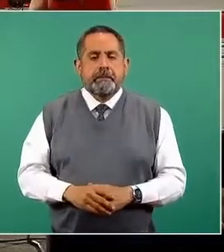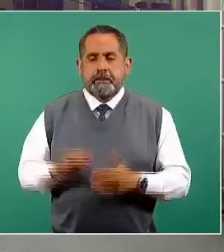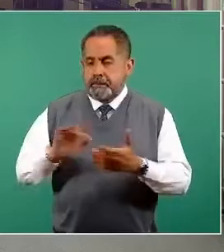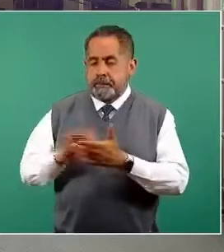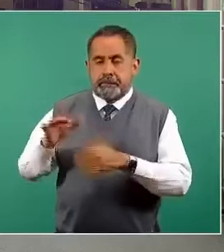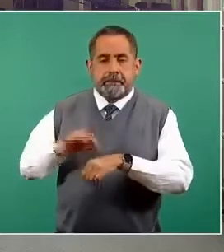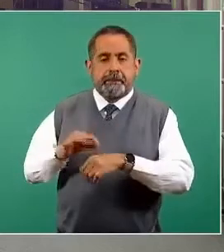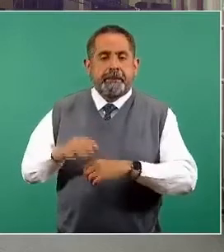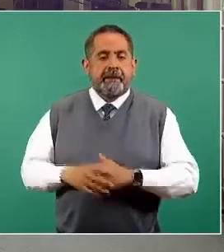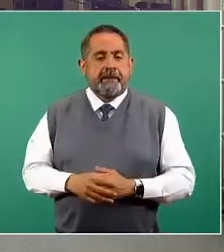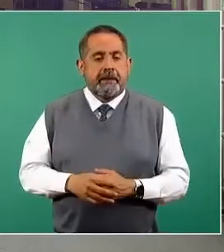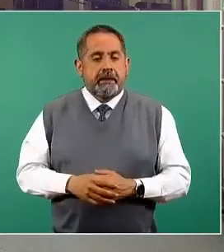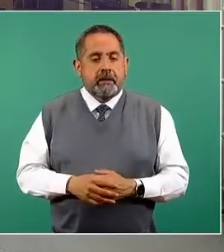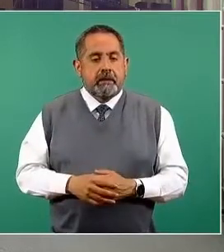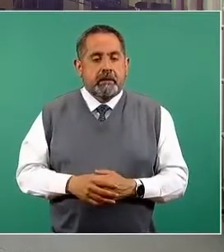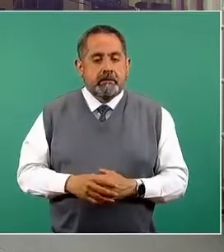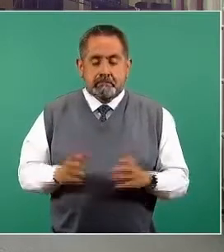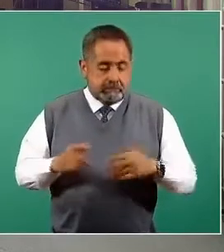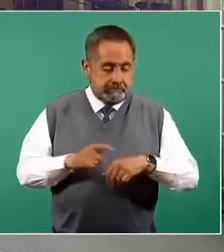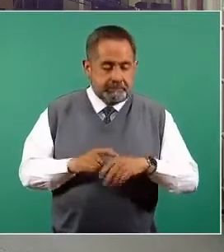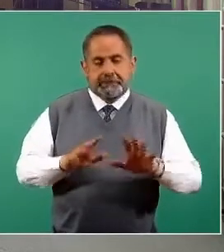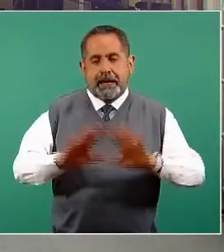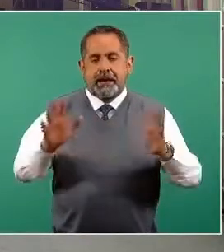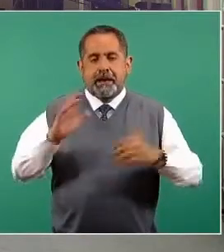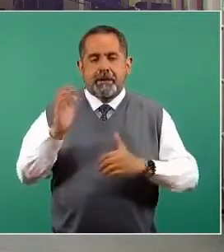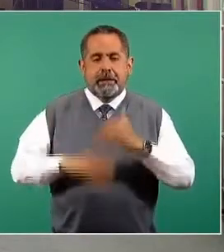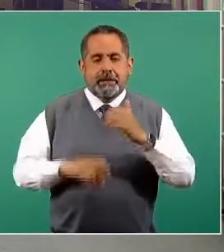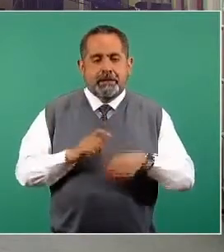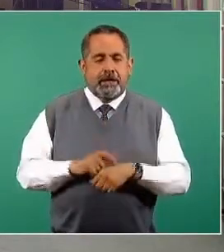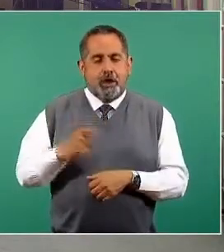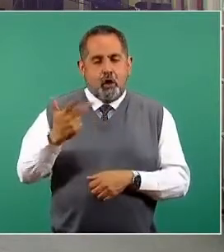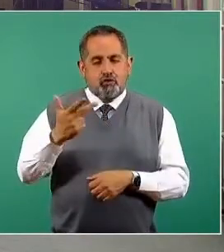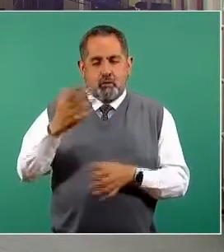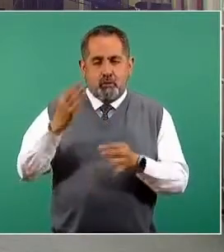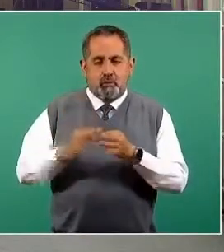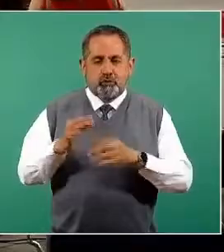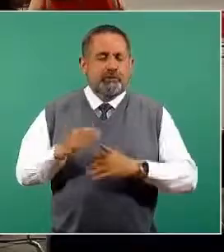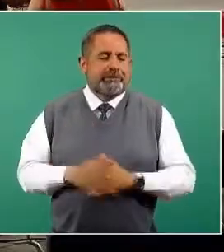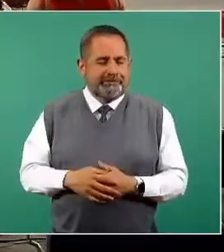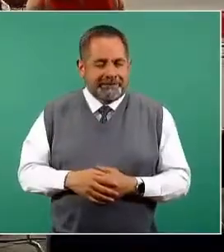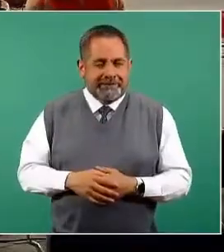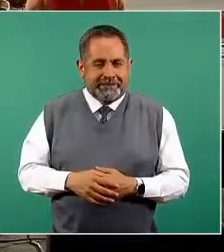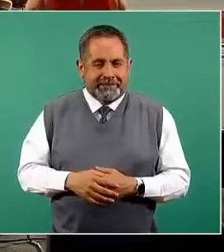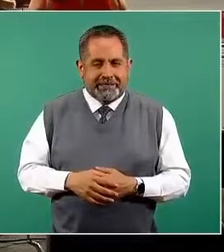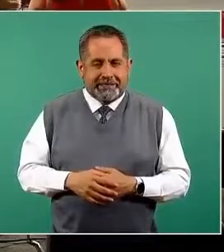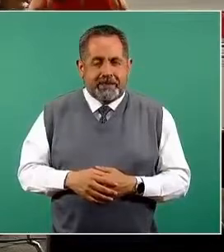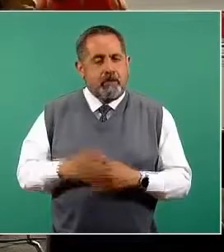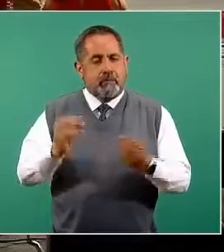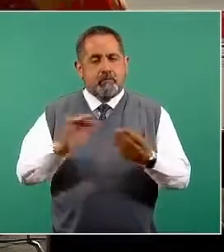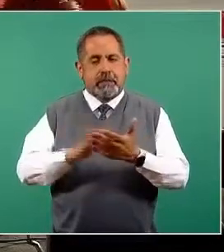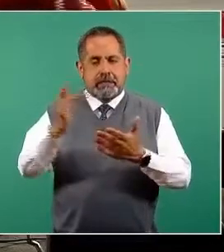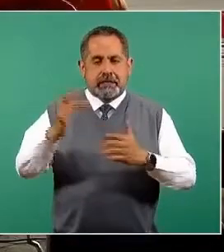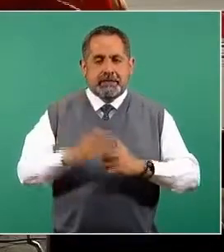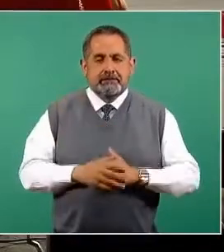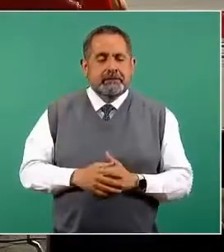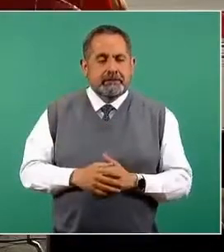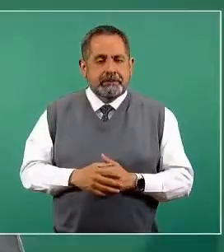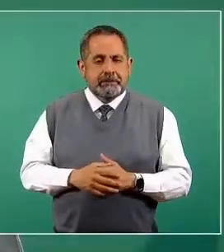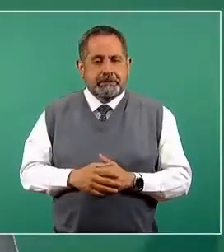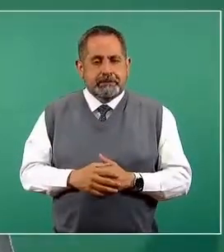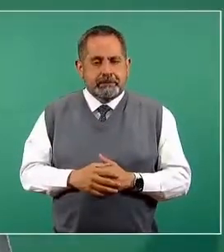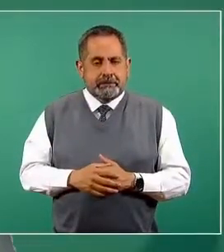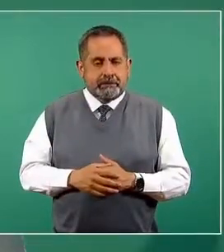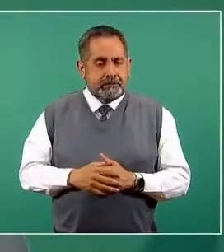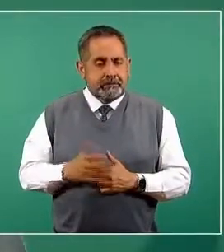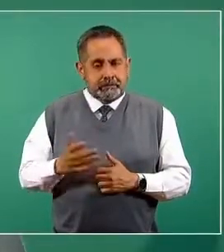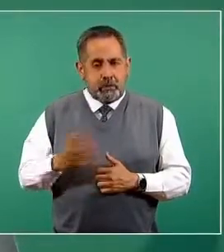doctora Lumía. Nos queda nada de tiempo, ya son las 20 horas en punto. Muchas gracias. En general, como